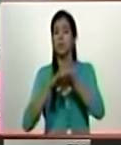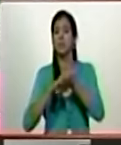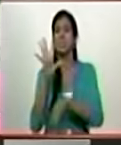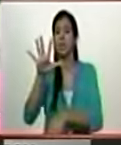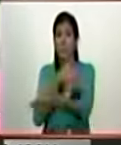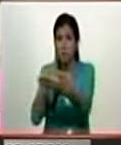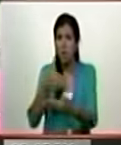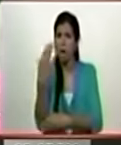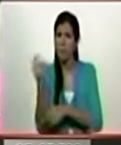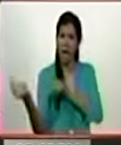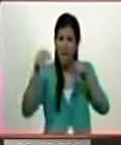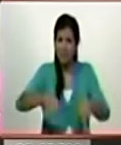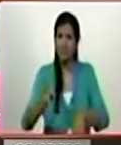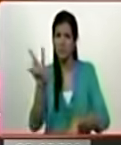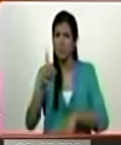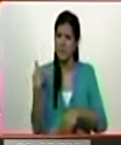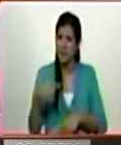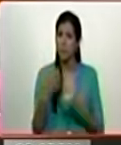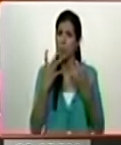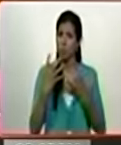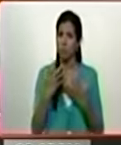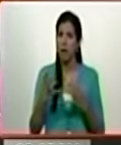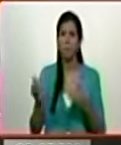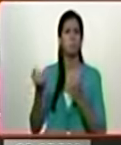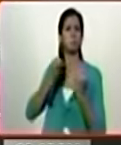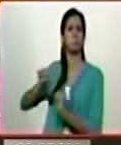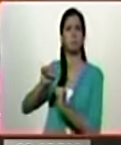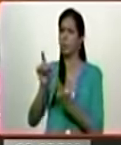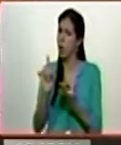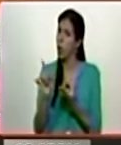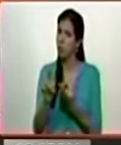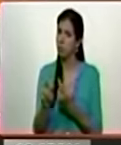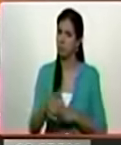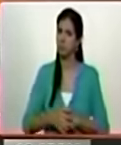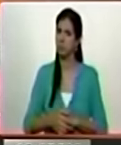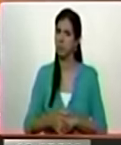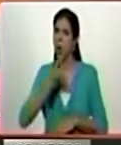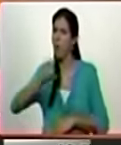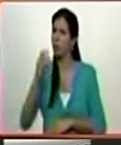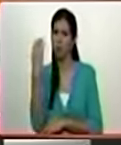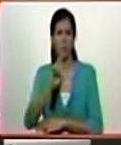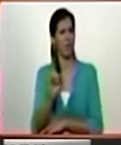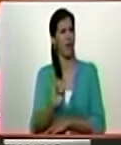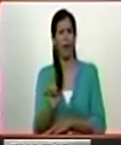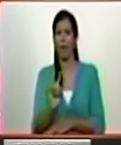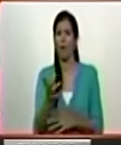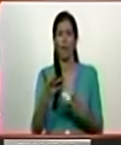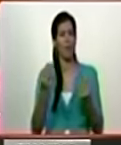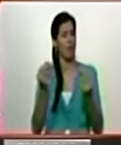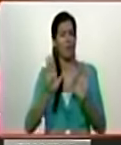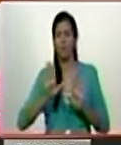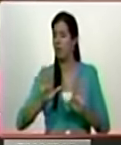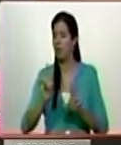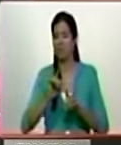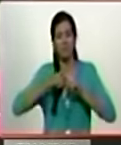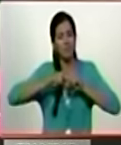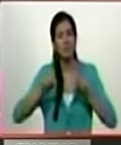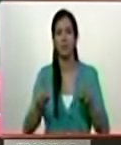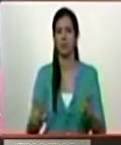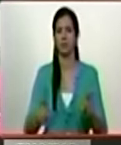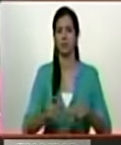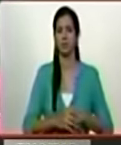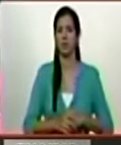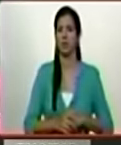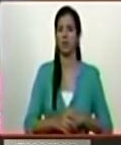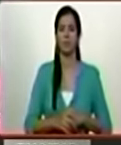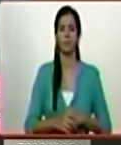¿Cómo nos van a acusar de antivenezolanos a nosotros? No, no se trata de eso, no, no. Se trata de